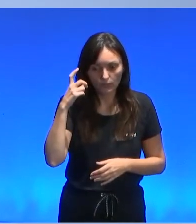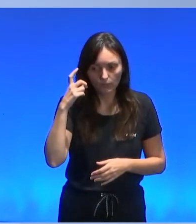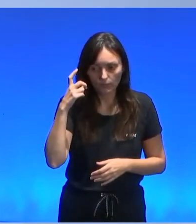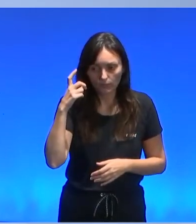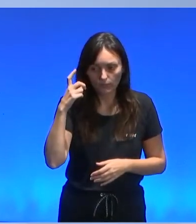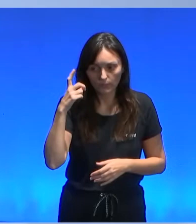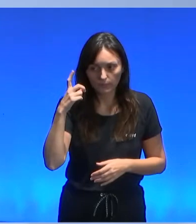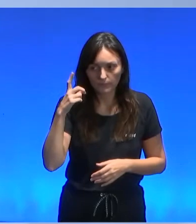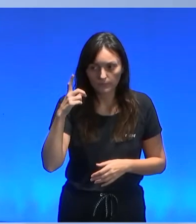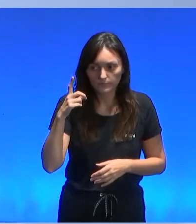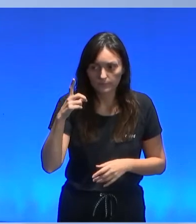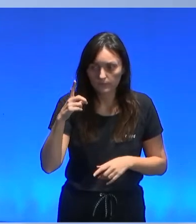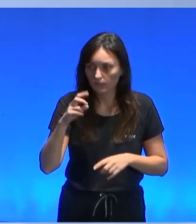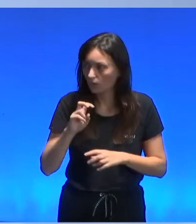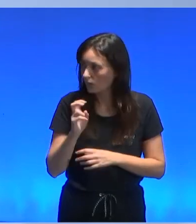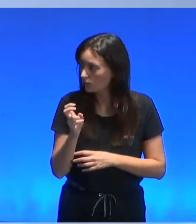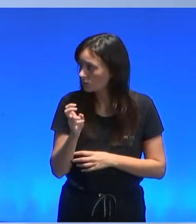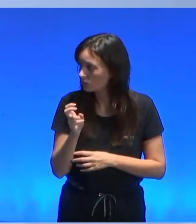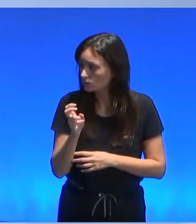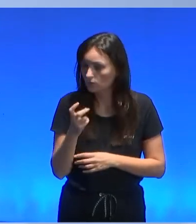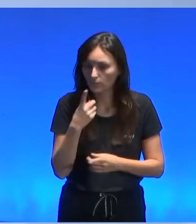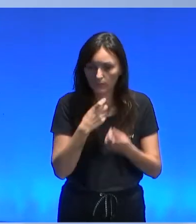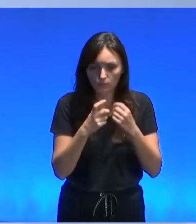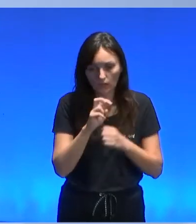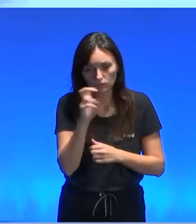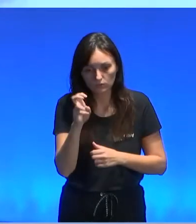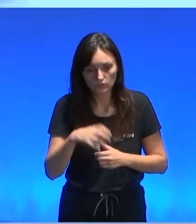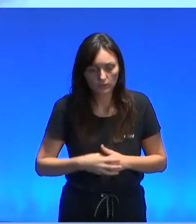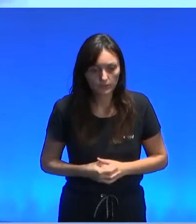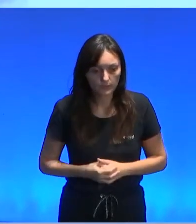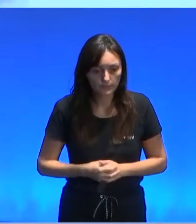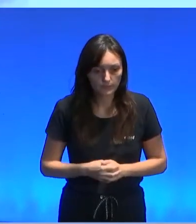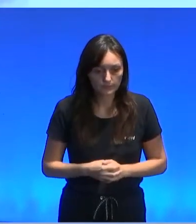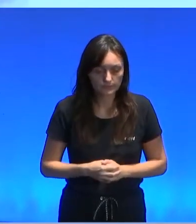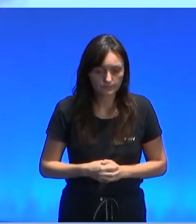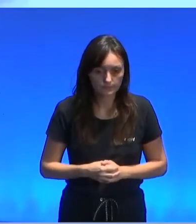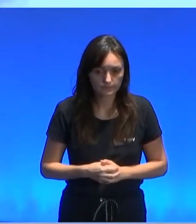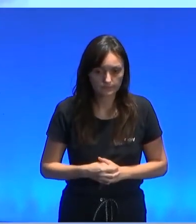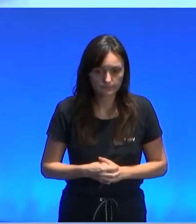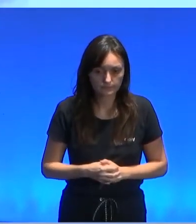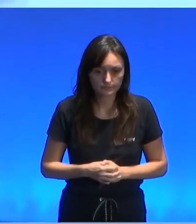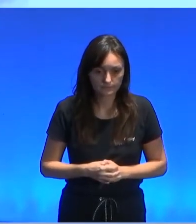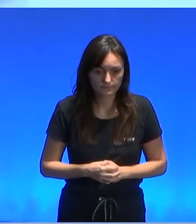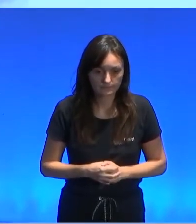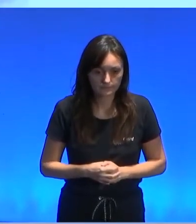¿Hay otras personas? ¿Alguna otra pregunta por ahí?